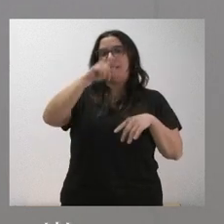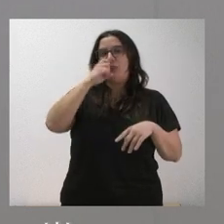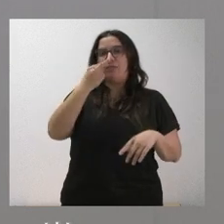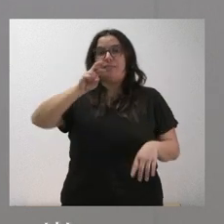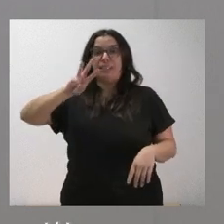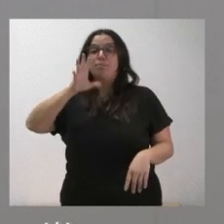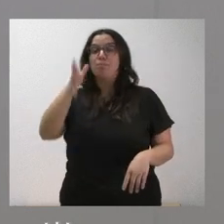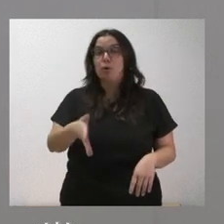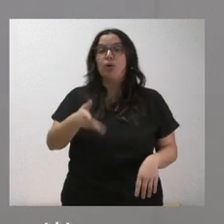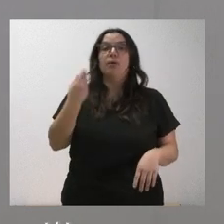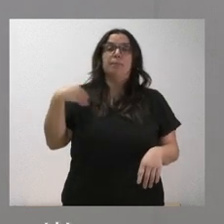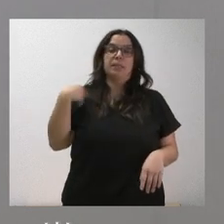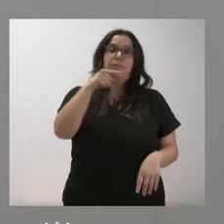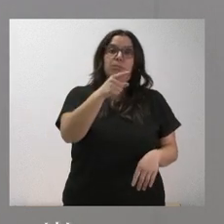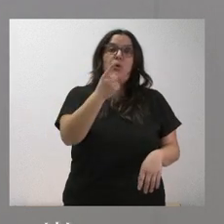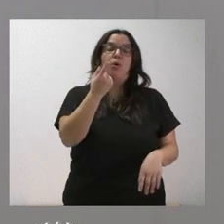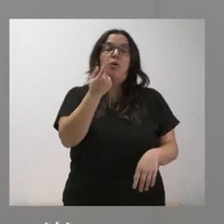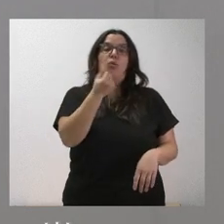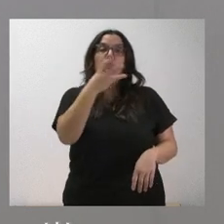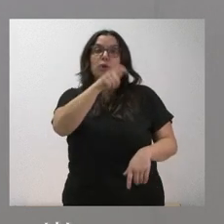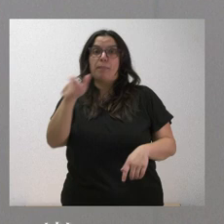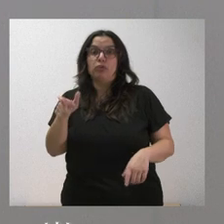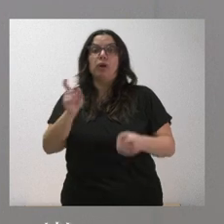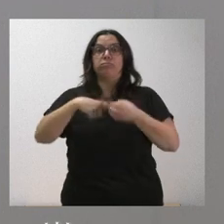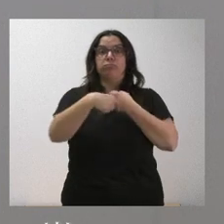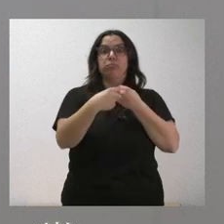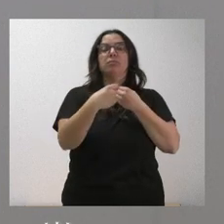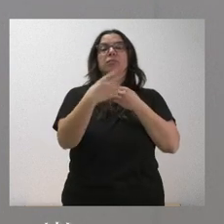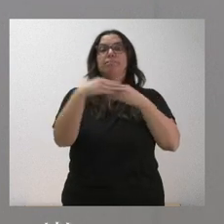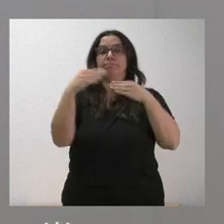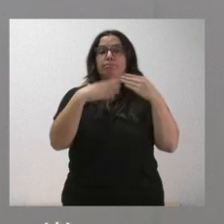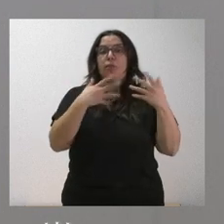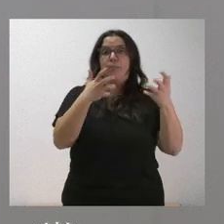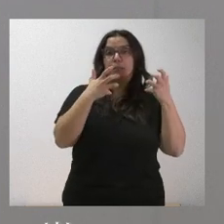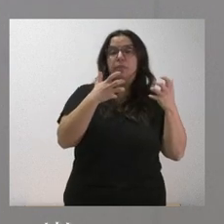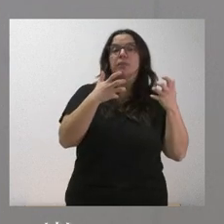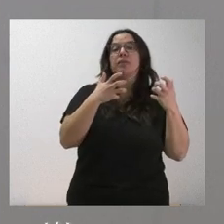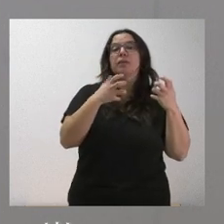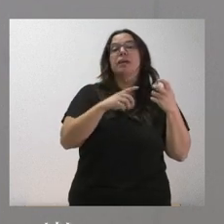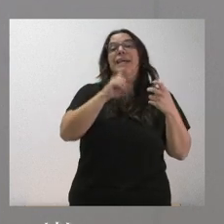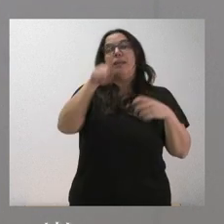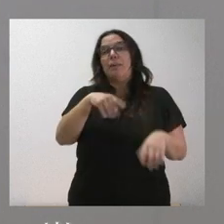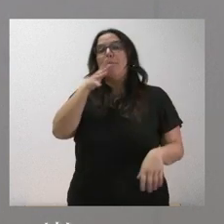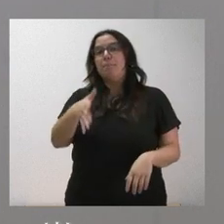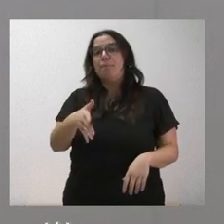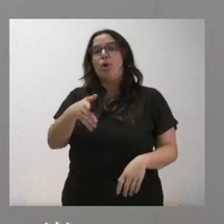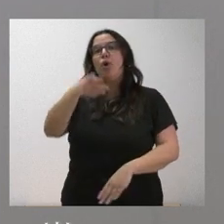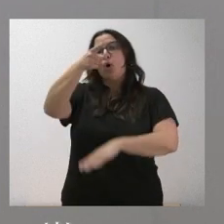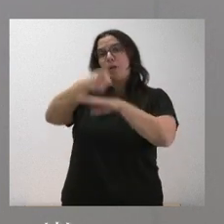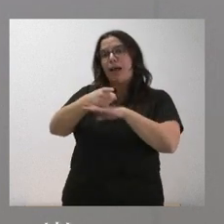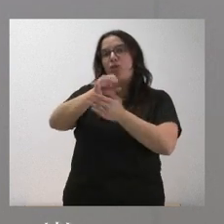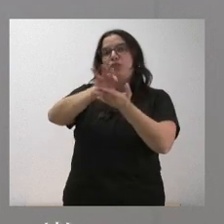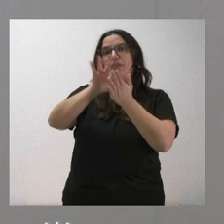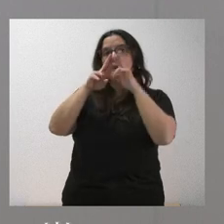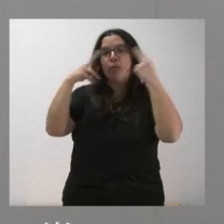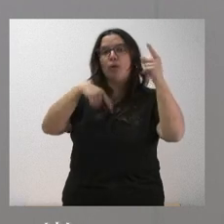consecuencia tanto del aumento del número de personas beneficiarias sobre los planes inicialmente previstos como por haber declarado obligación de servito público a